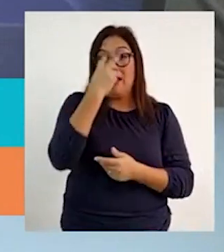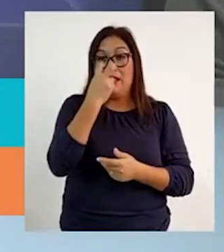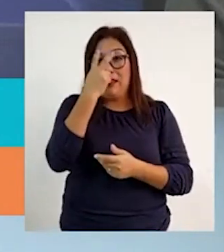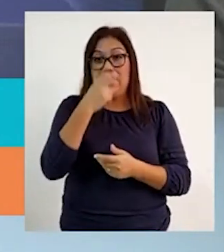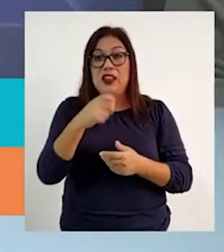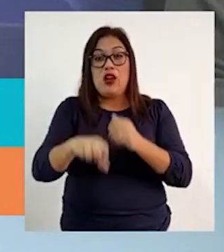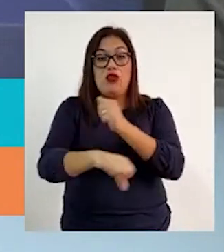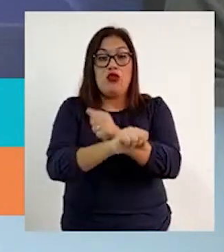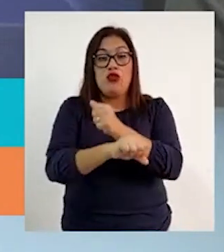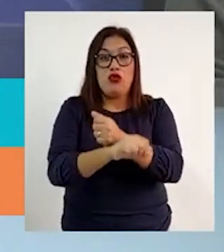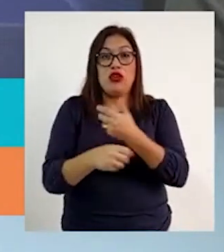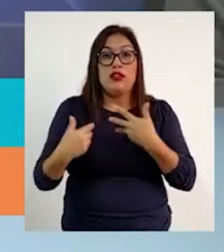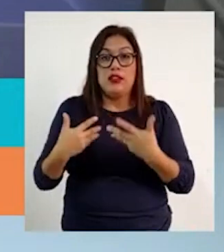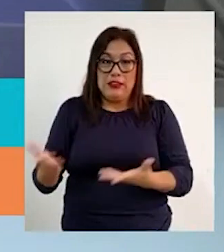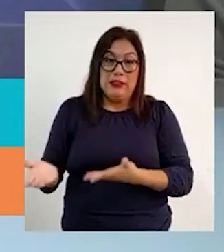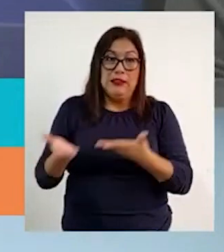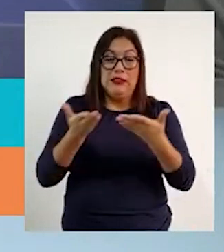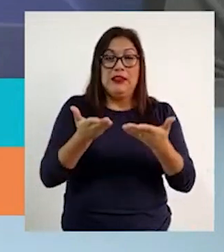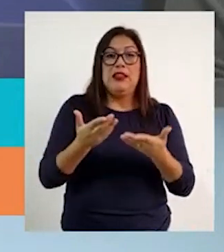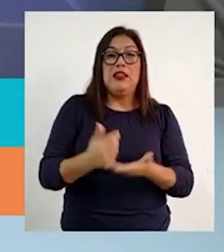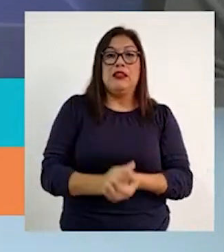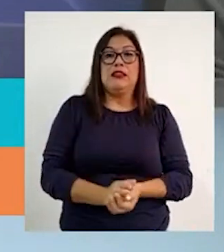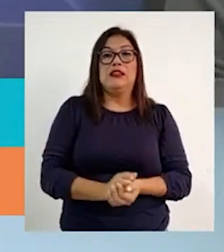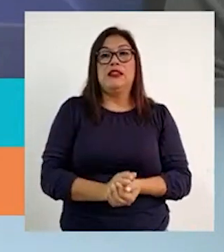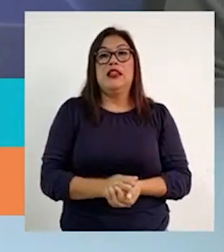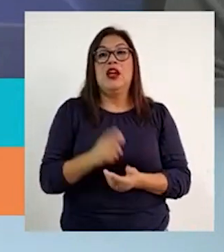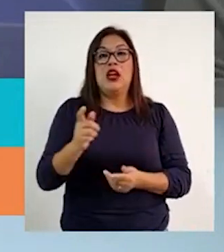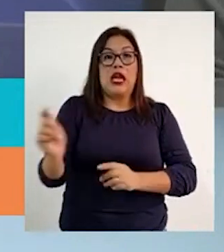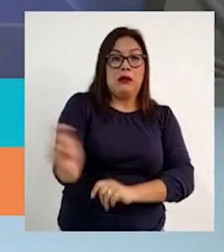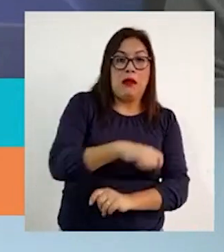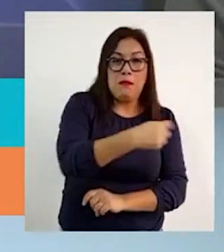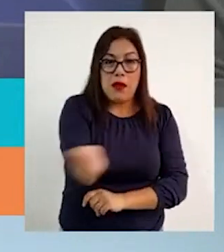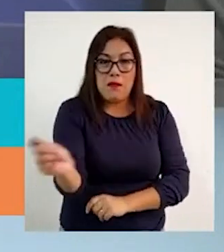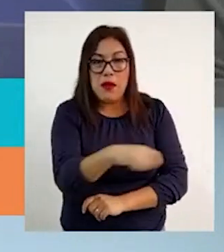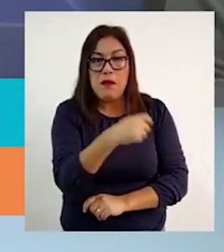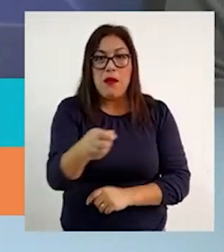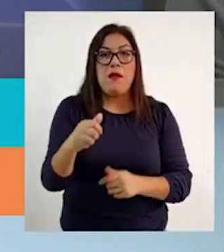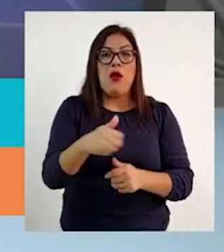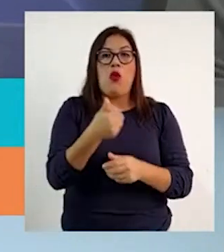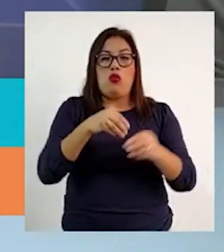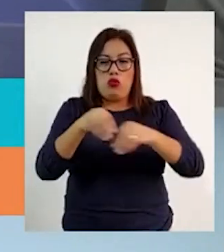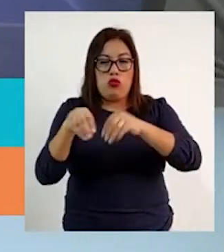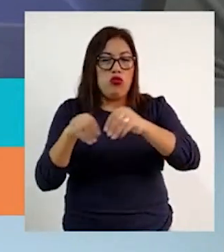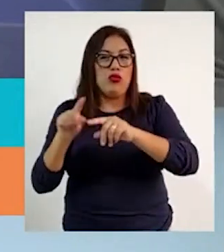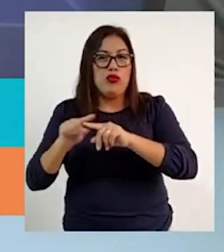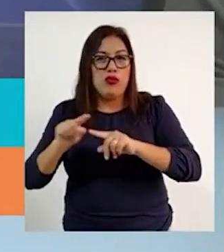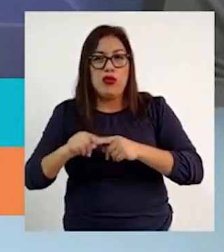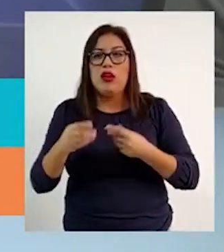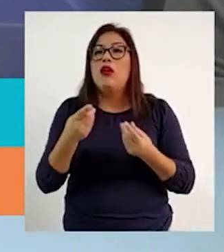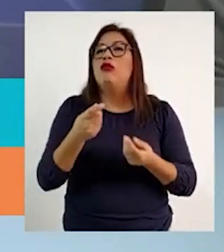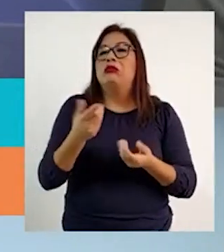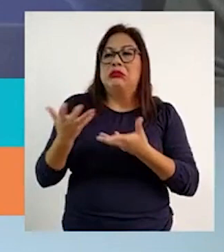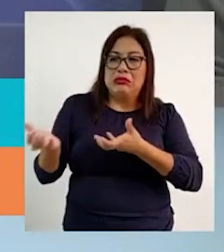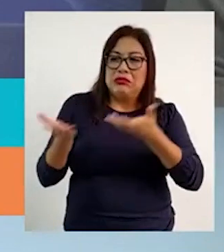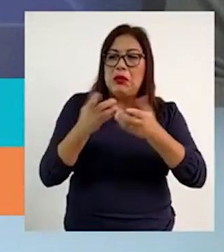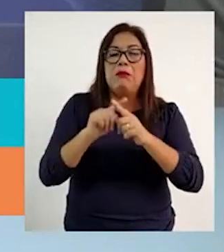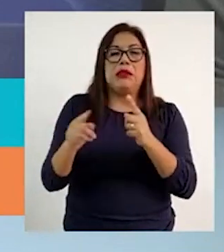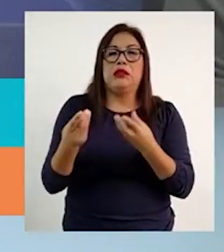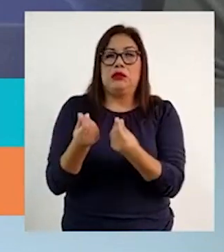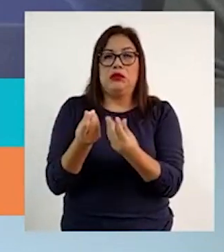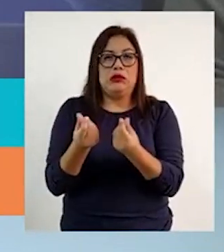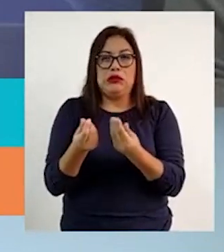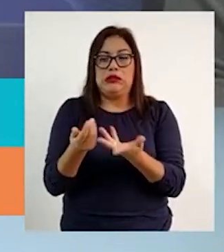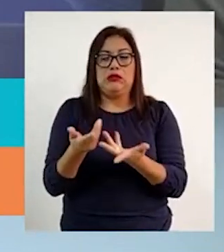judo, a tenis de mesa, porque no se tenía un presupuesto extraordinario, por ser un